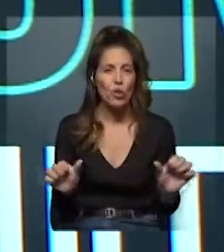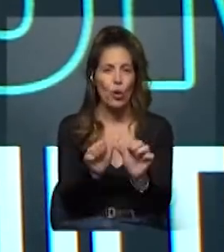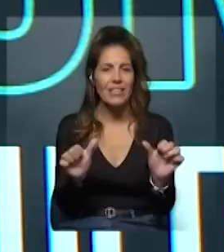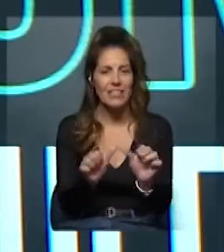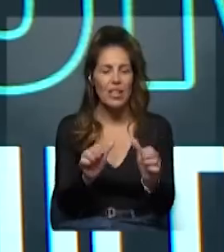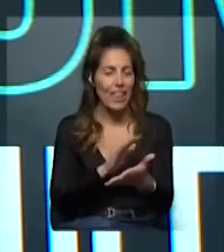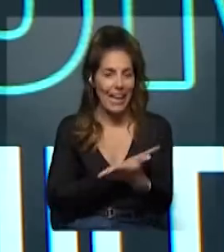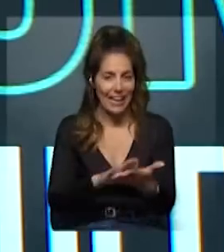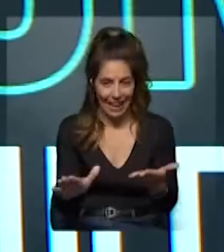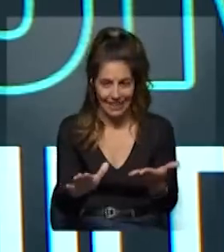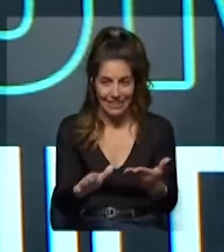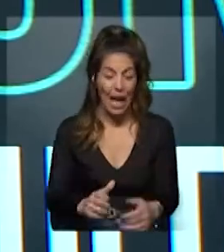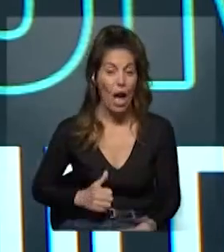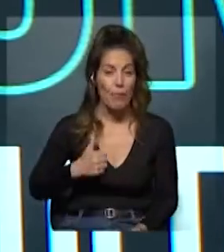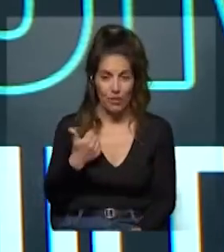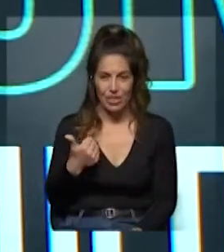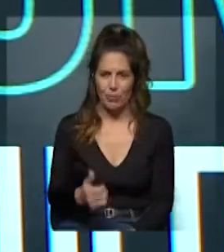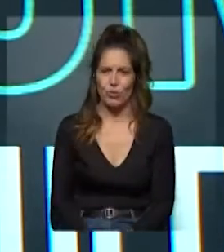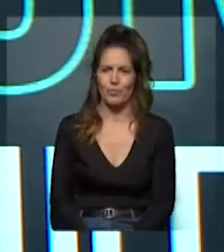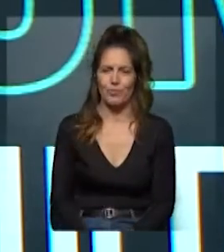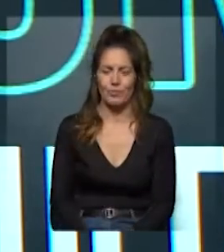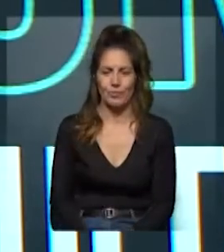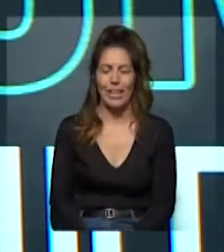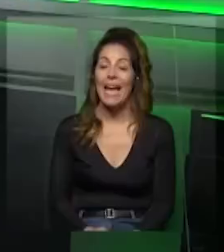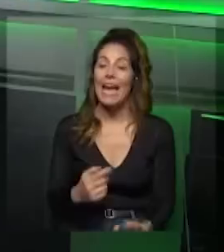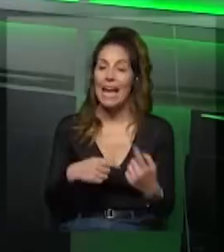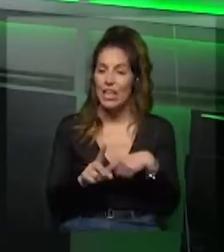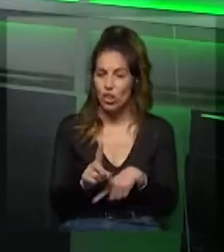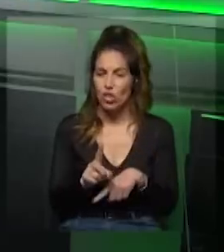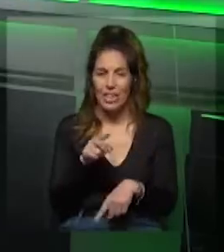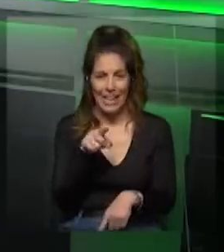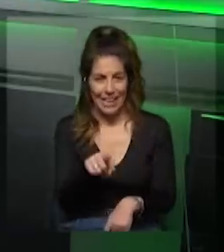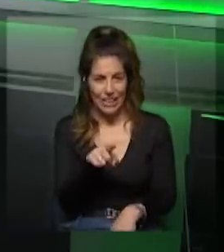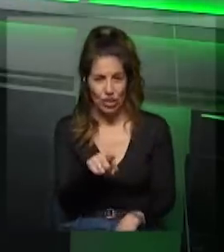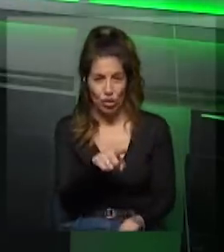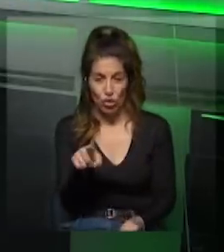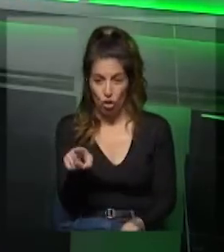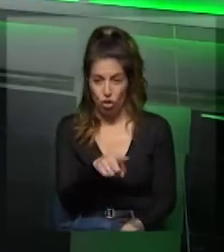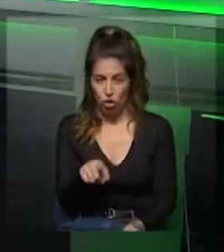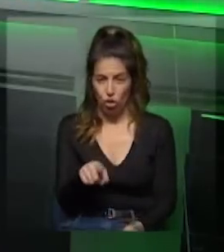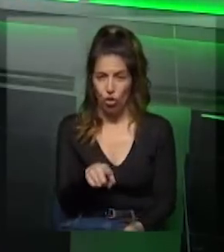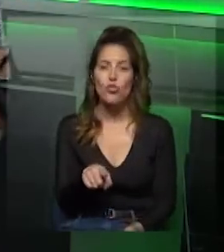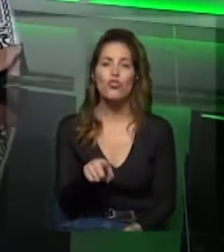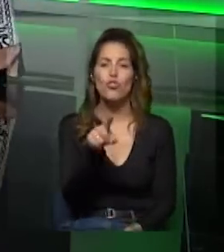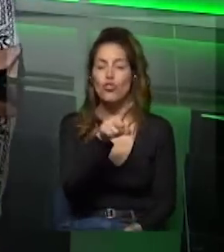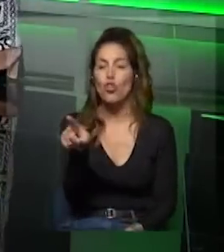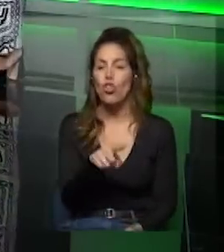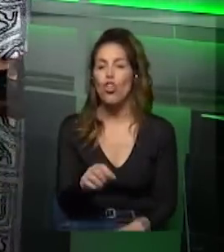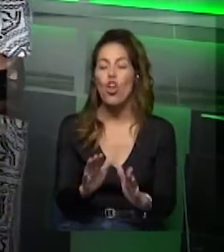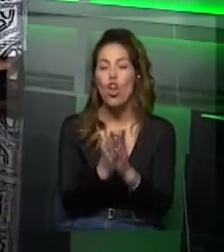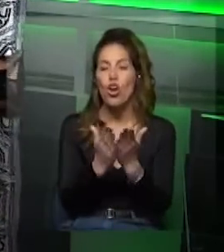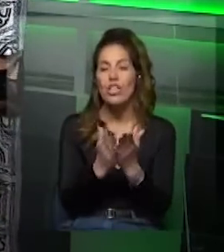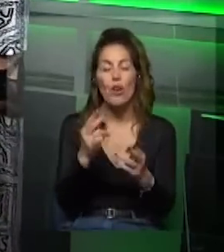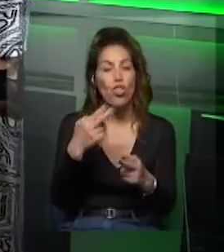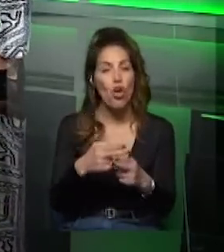allí tiene costo así que aprovechémoslo aprovechemos bueno Y entonces tenemos Estos son todos son todas este estas son todos los libros que están